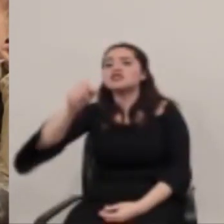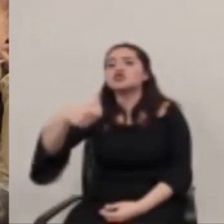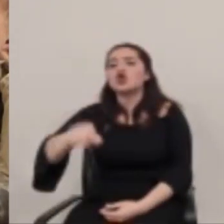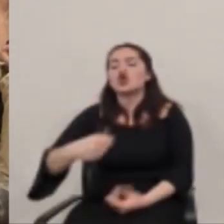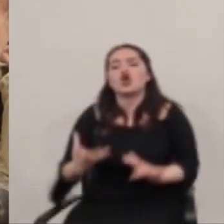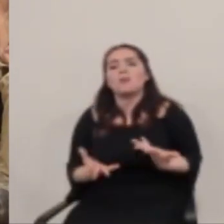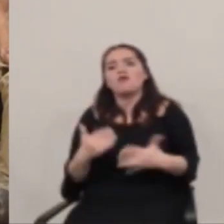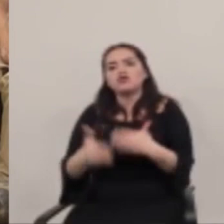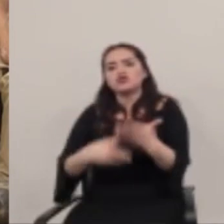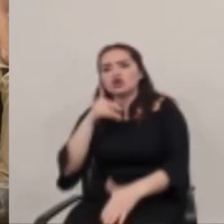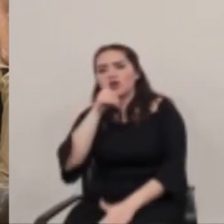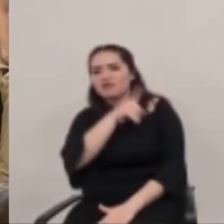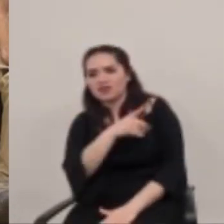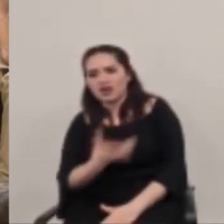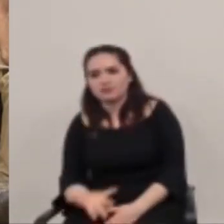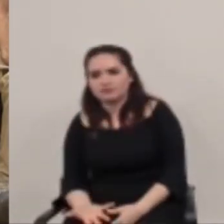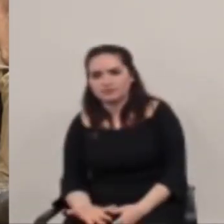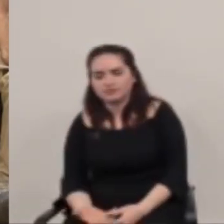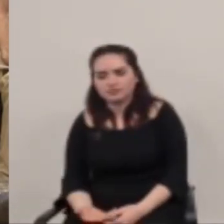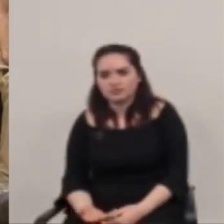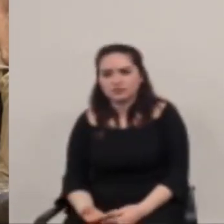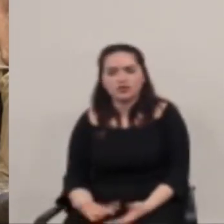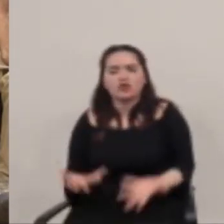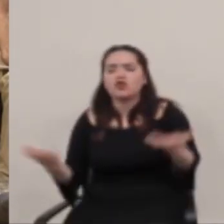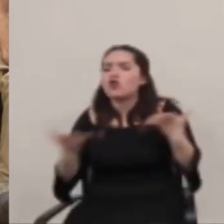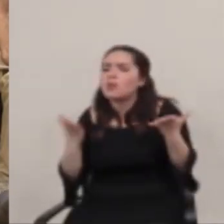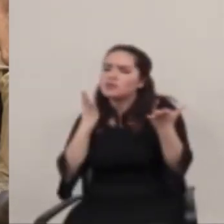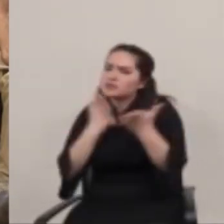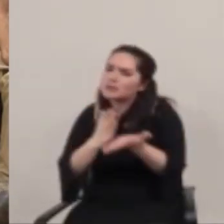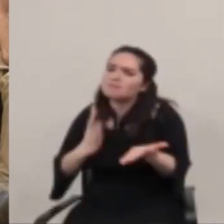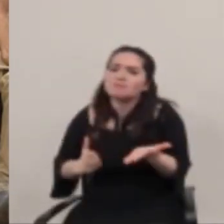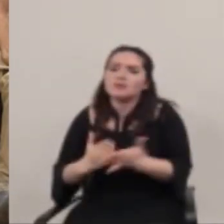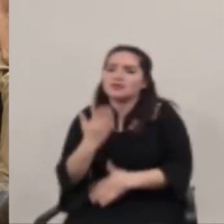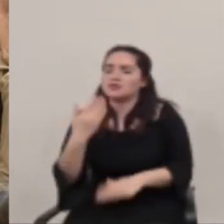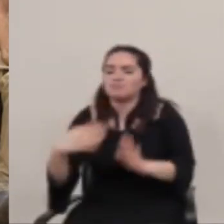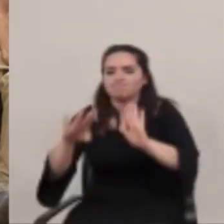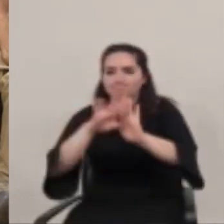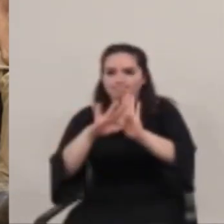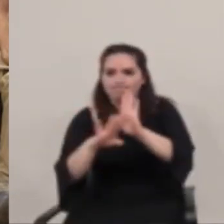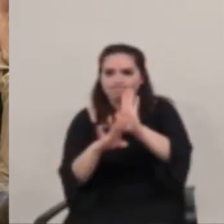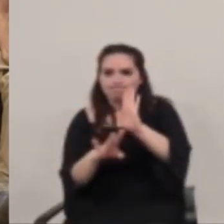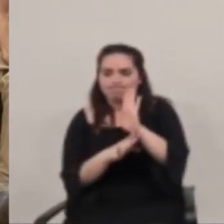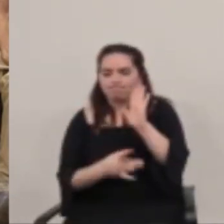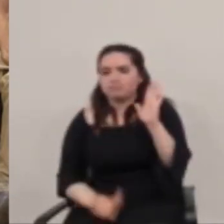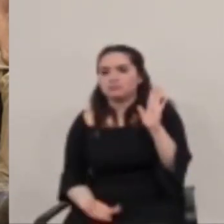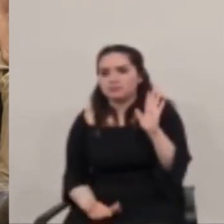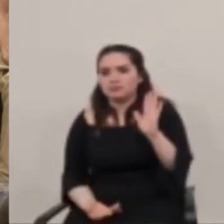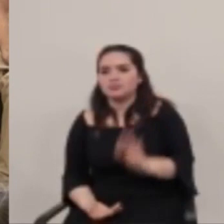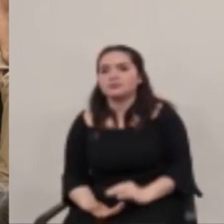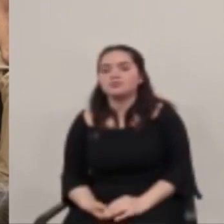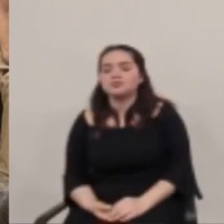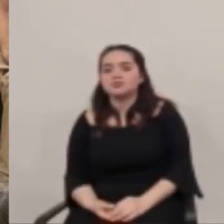funcionó finalmente. ¿Con qué debiera partirse como descripción del espíritu de que debiera tener?